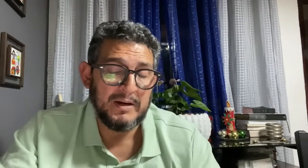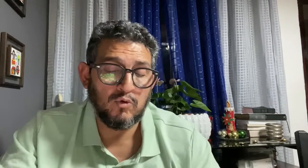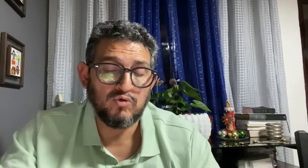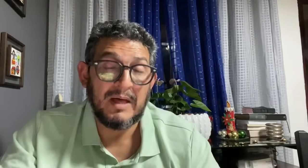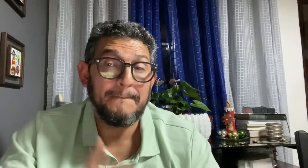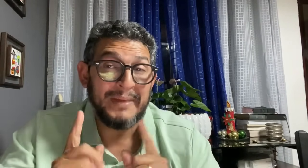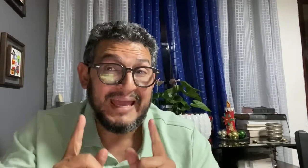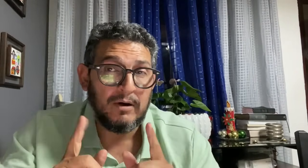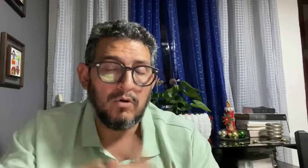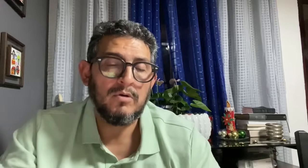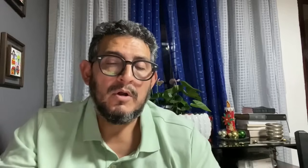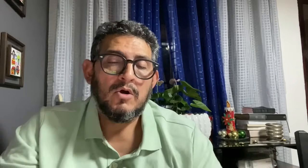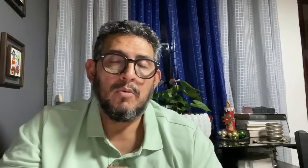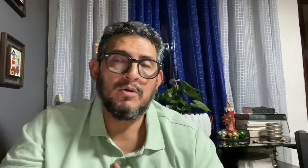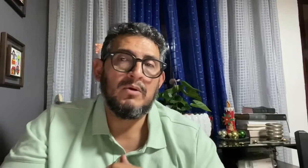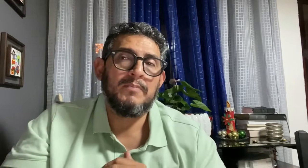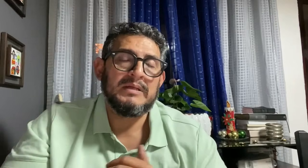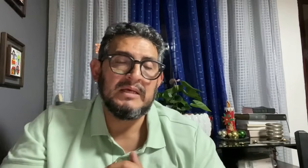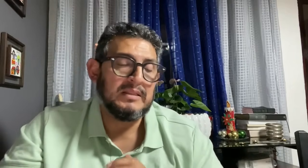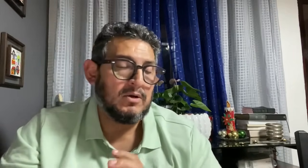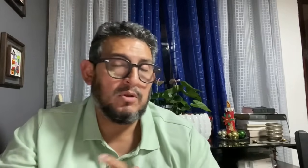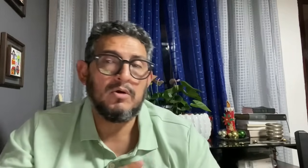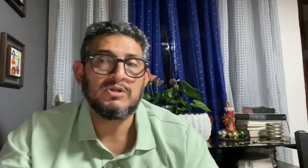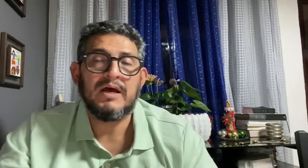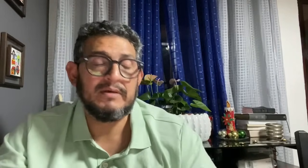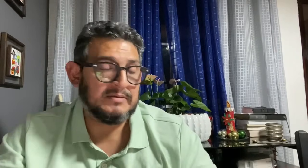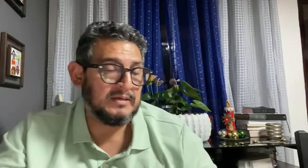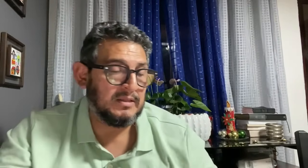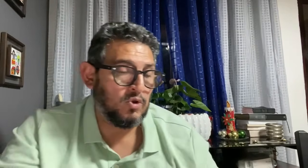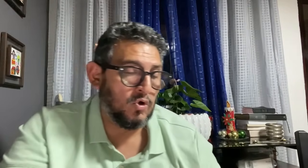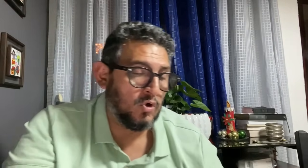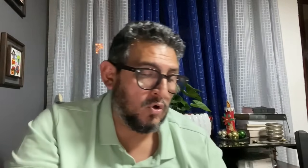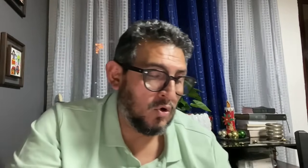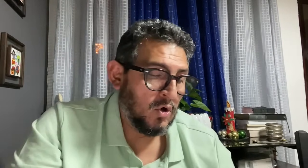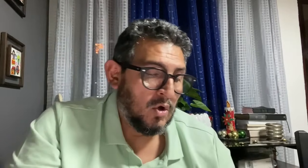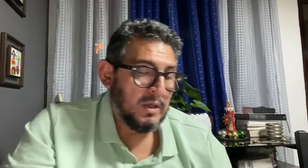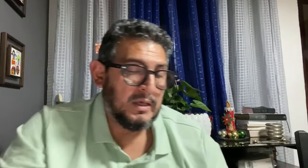responderán preguntas. Pero, como dijo el presidente Rodrigo Chávez,